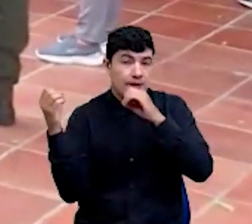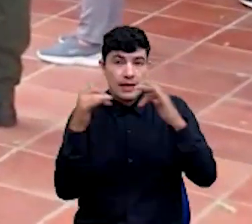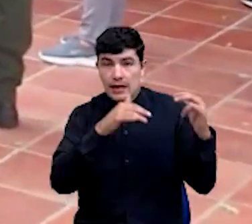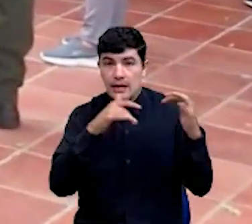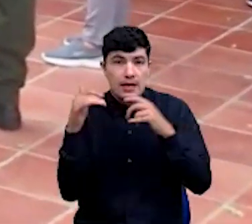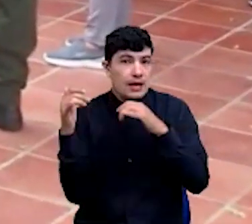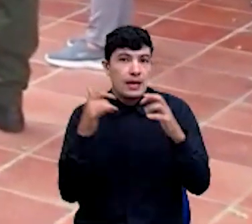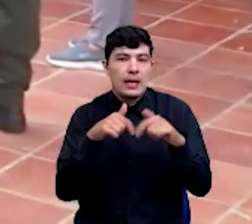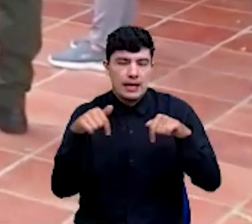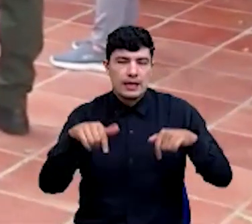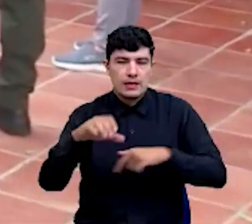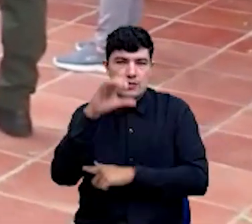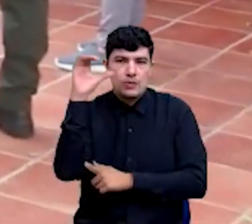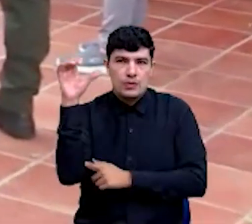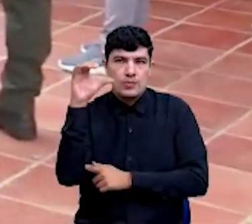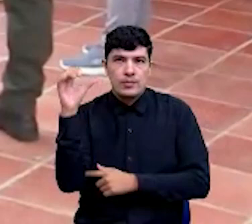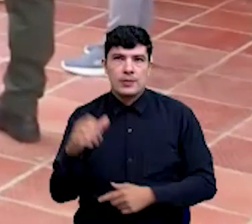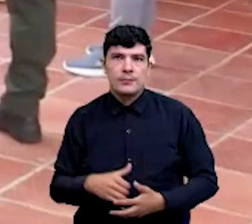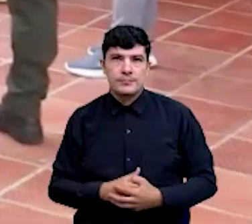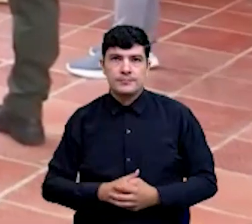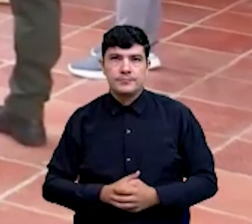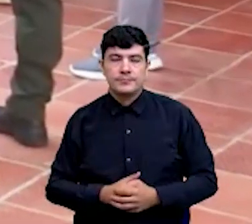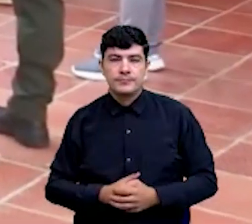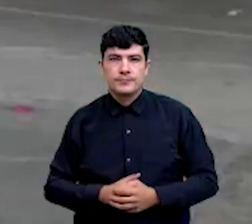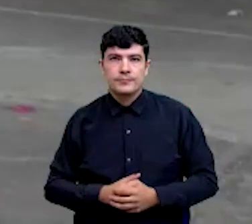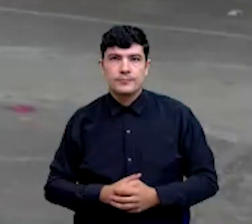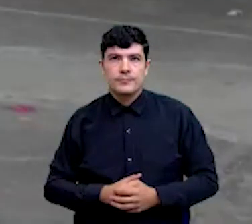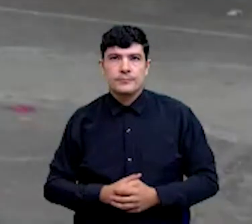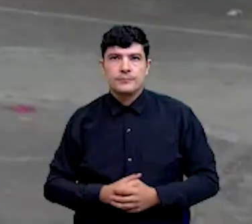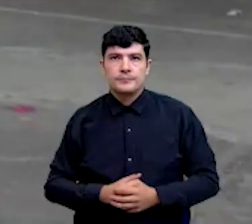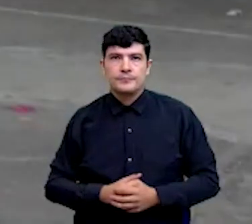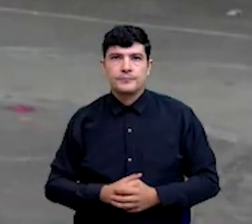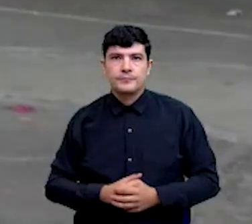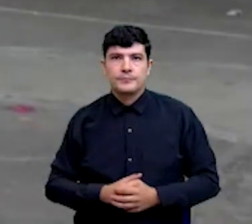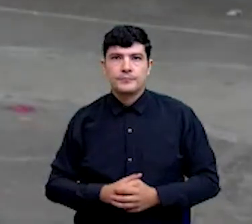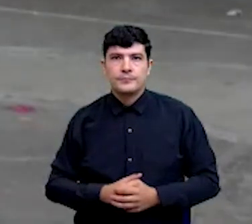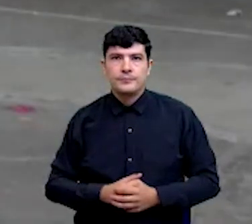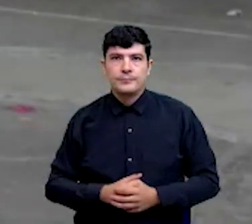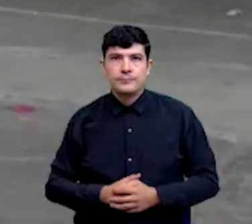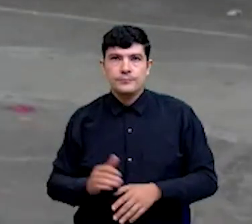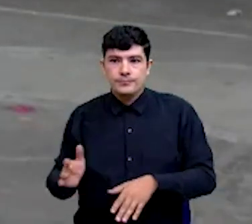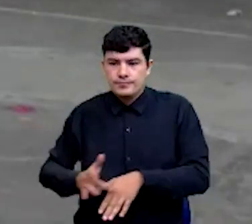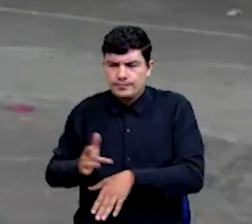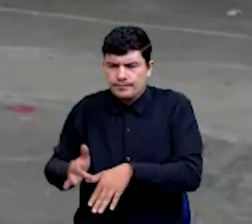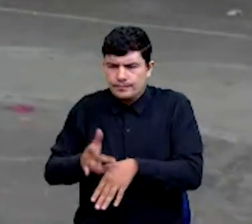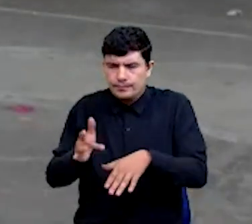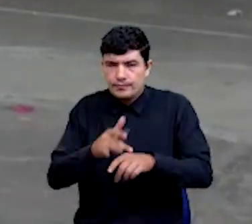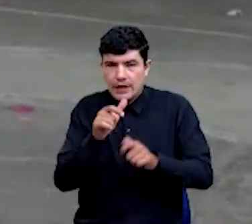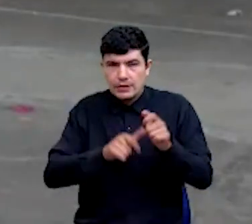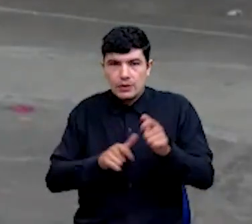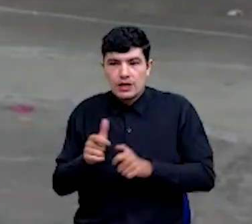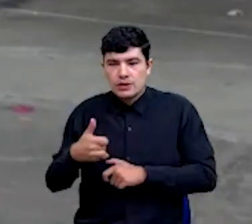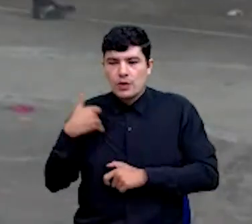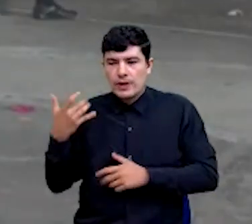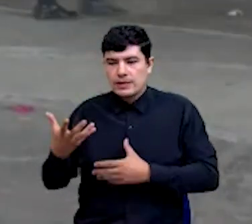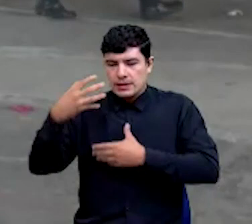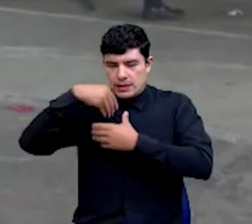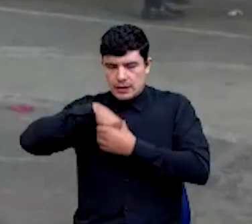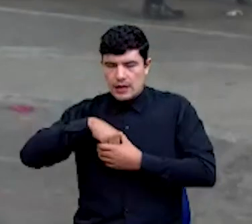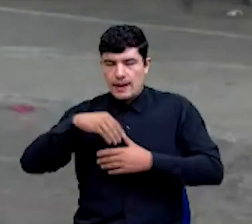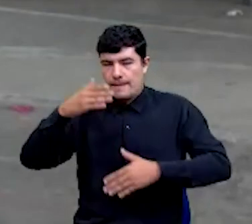conflicto armado en nuestro país. Vayamos sembrando la semilla de la paz. Colombia está en un proceso